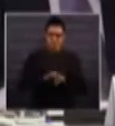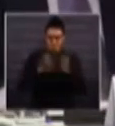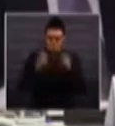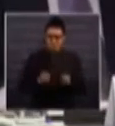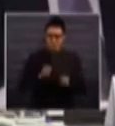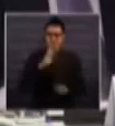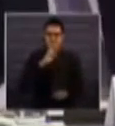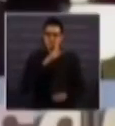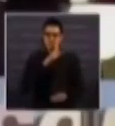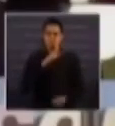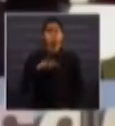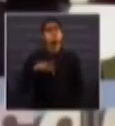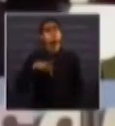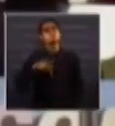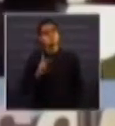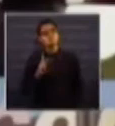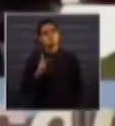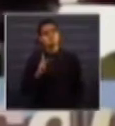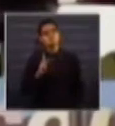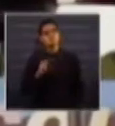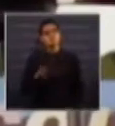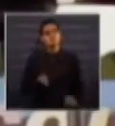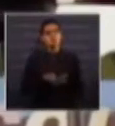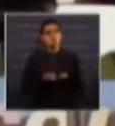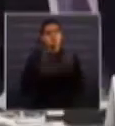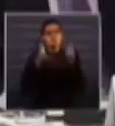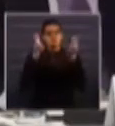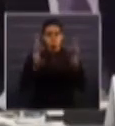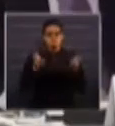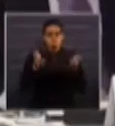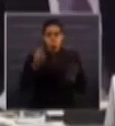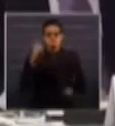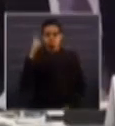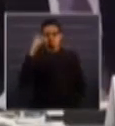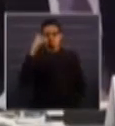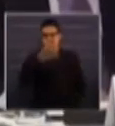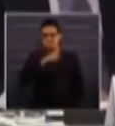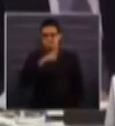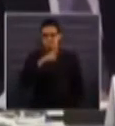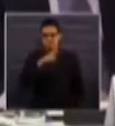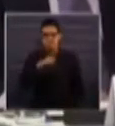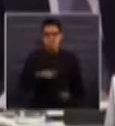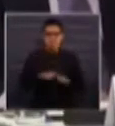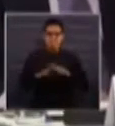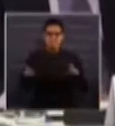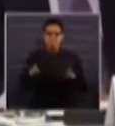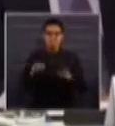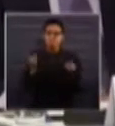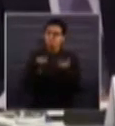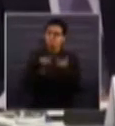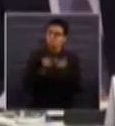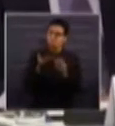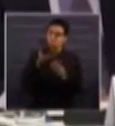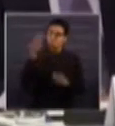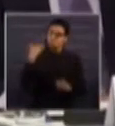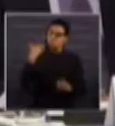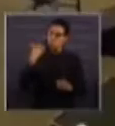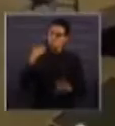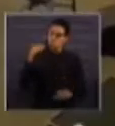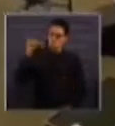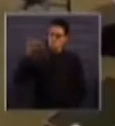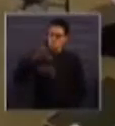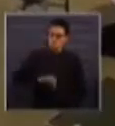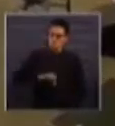embargo, nos desafían temas diferentes, complejos, a los que hubo en su momento. Hoy,